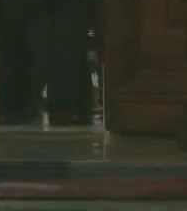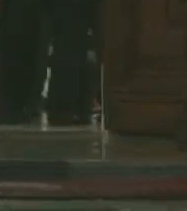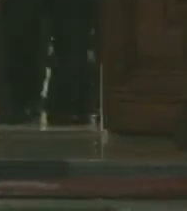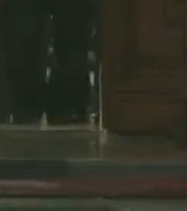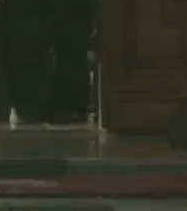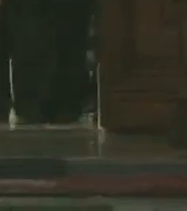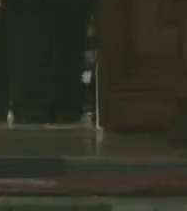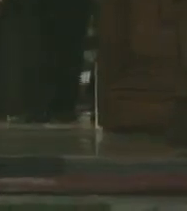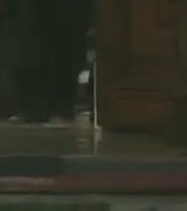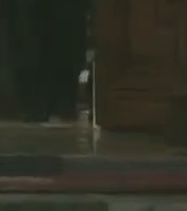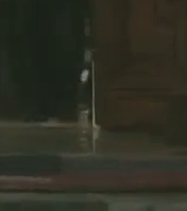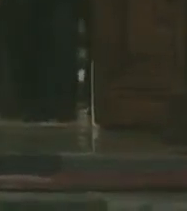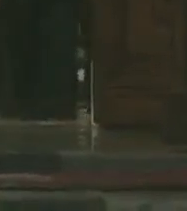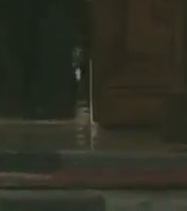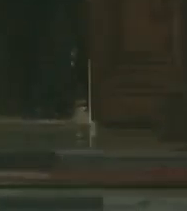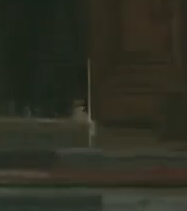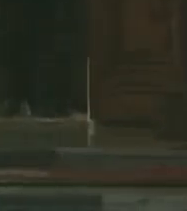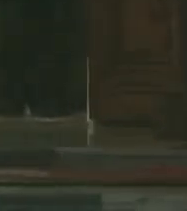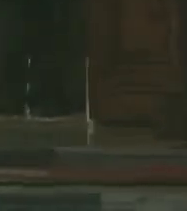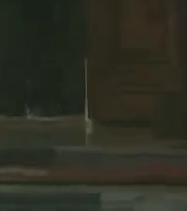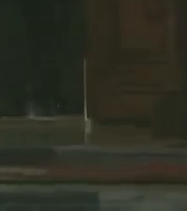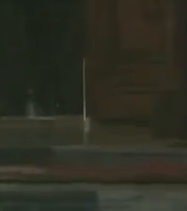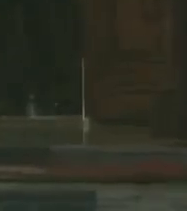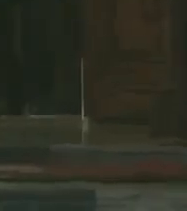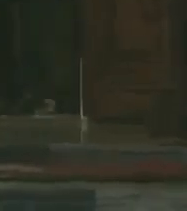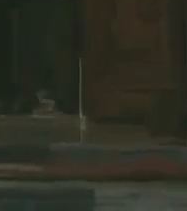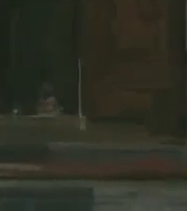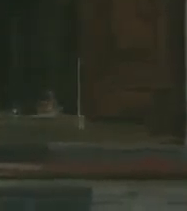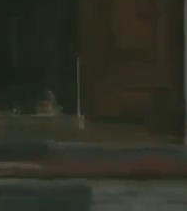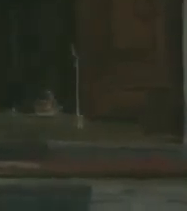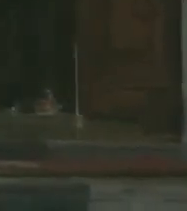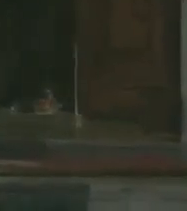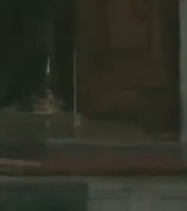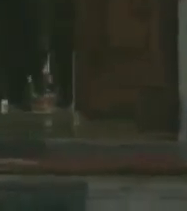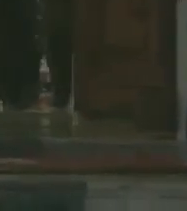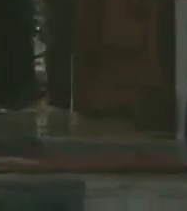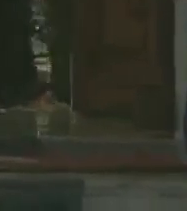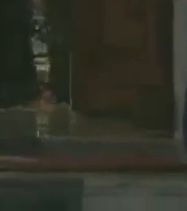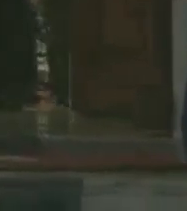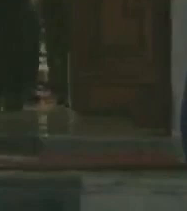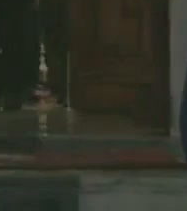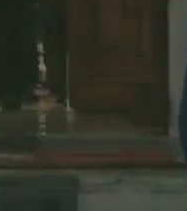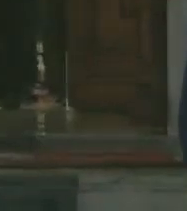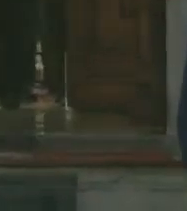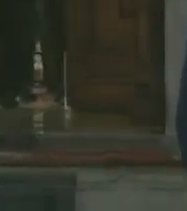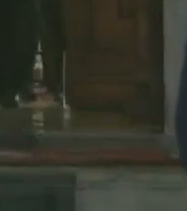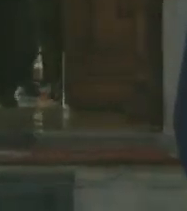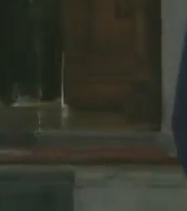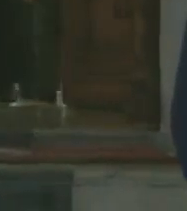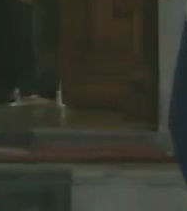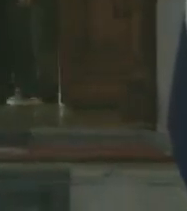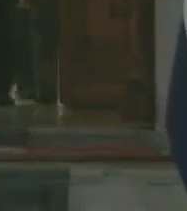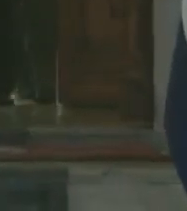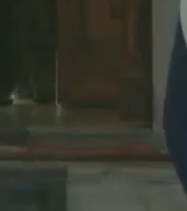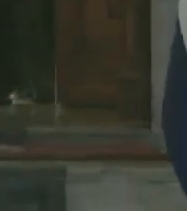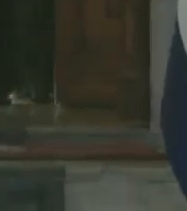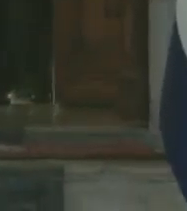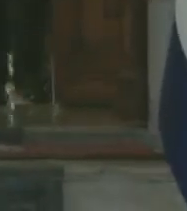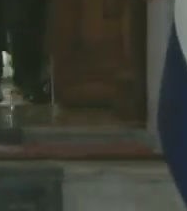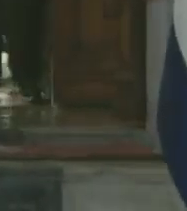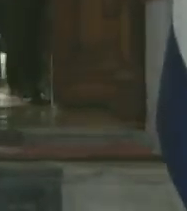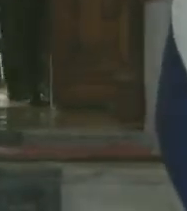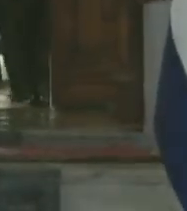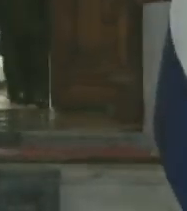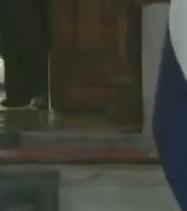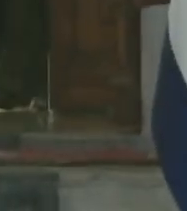las áreas energéticas, entre otras áreas de trabajo, son el centro de esta reunión de trabajo entre el presidente